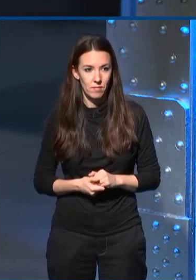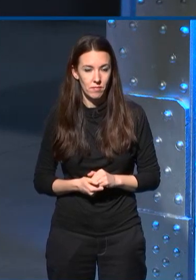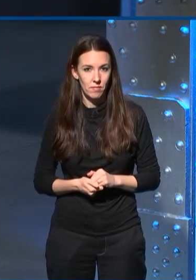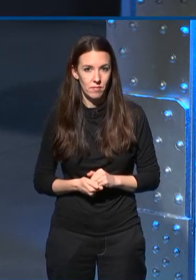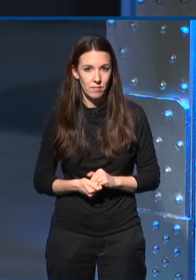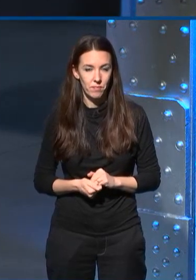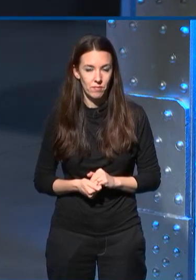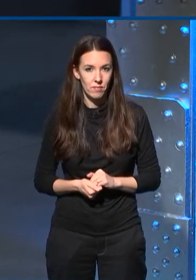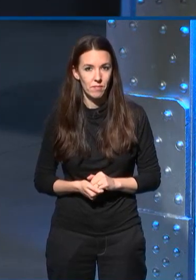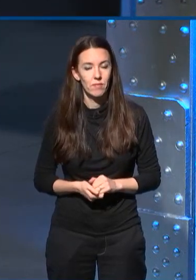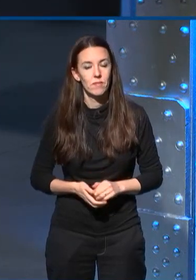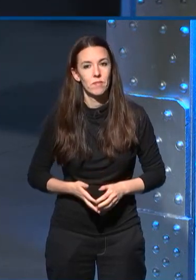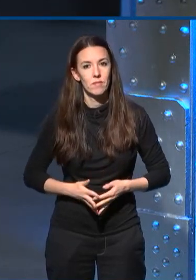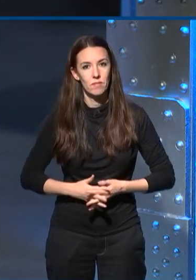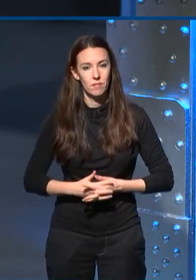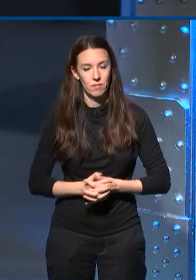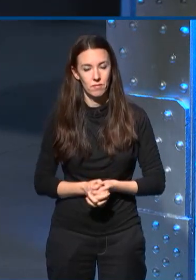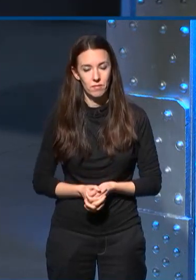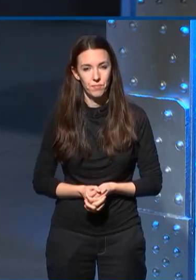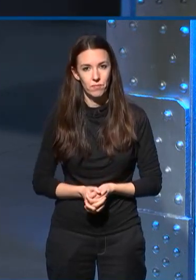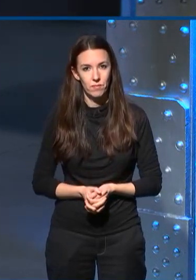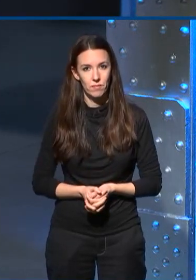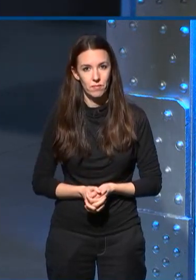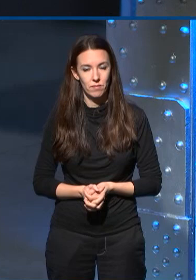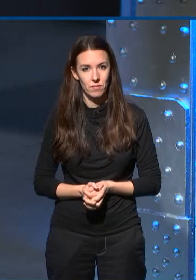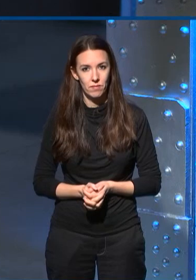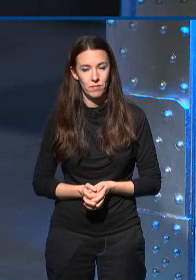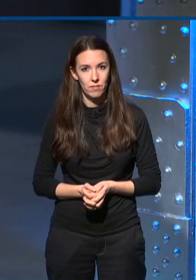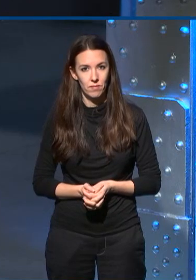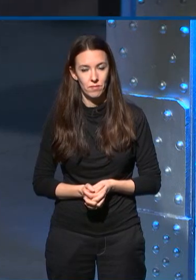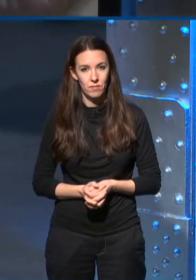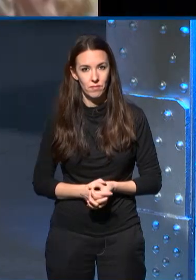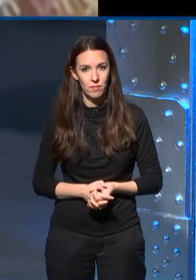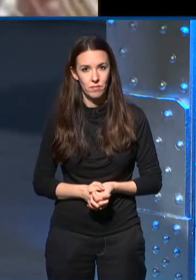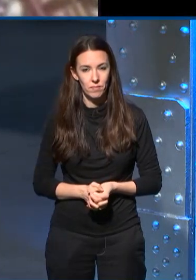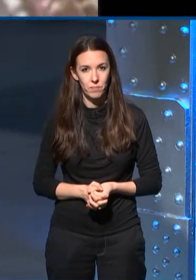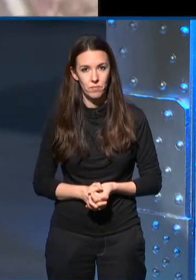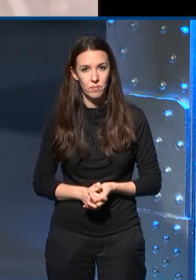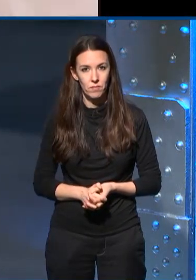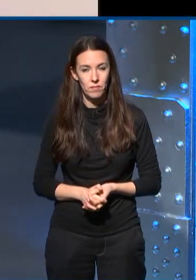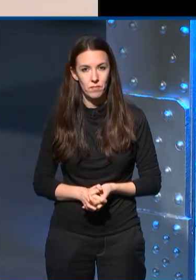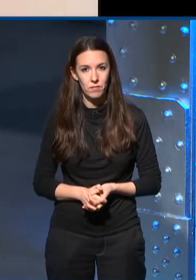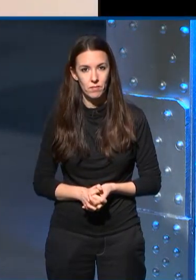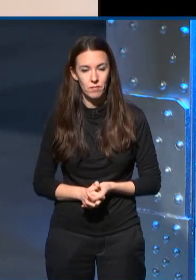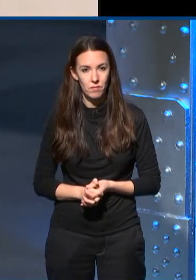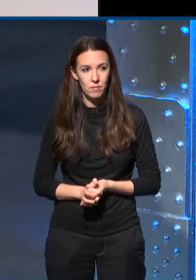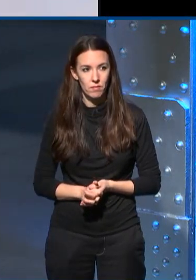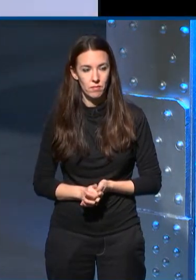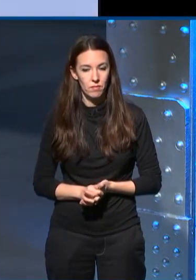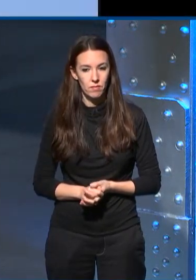2, 1, 0. Liftoff. We have a liftoff. What a